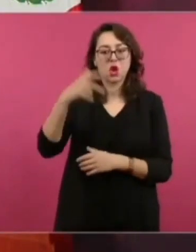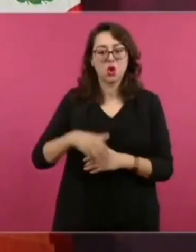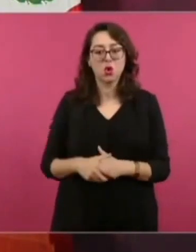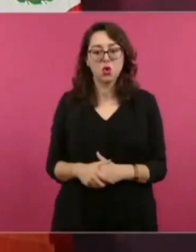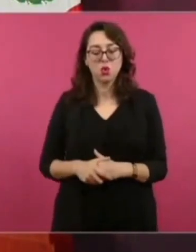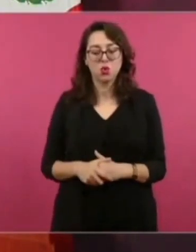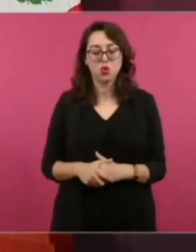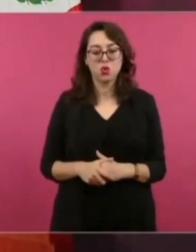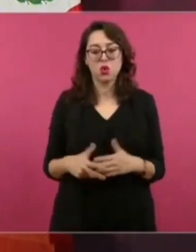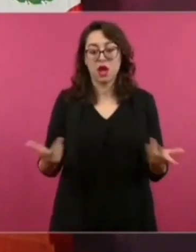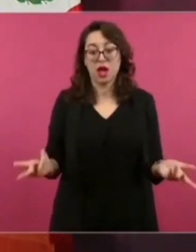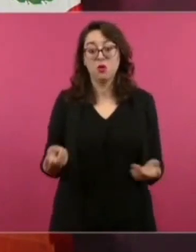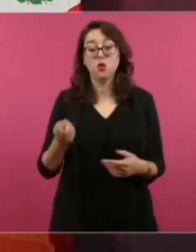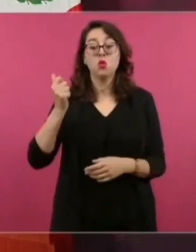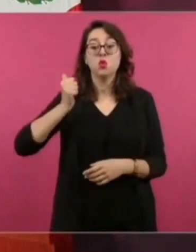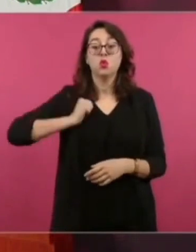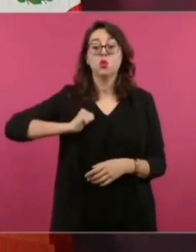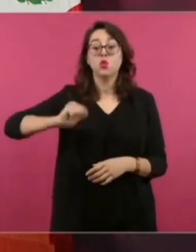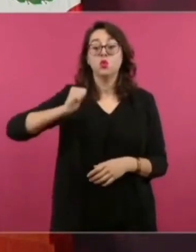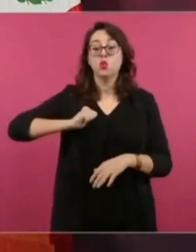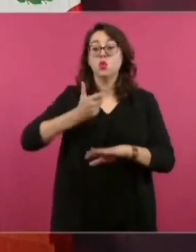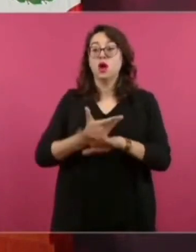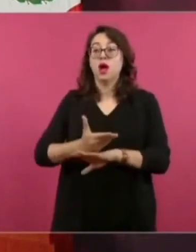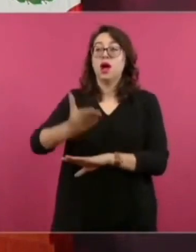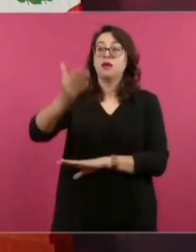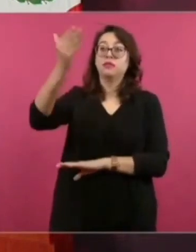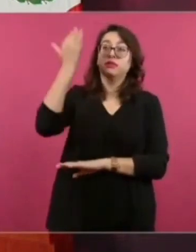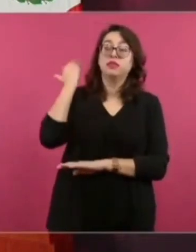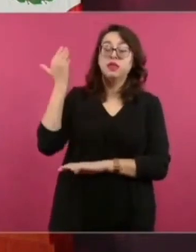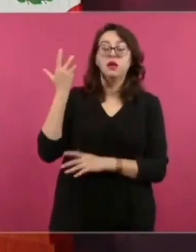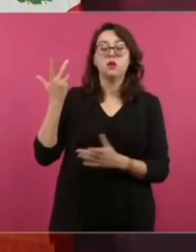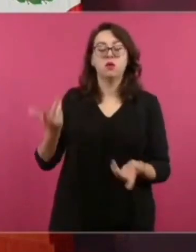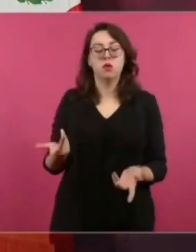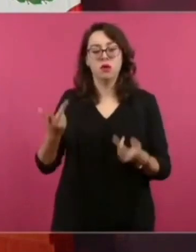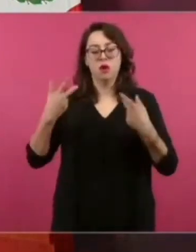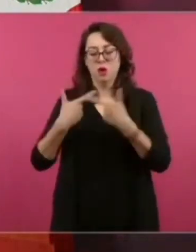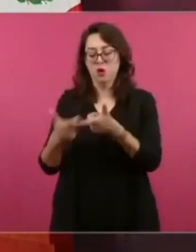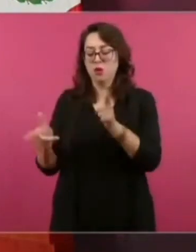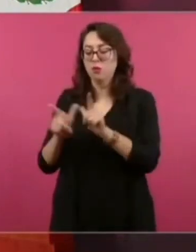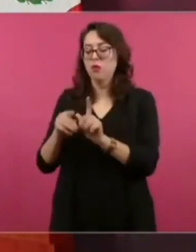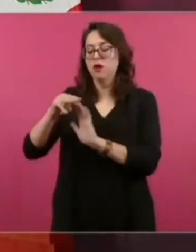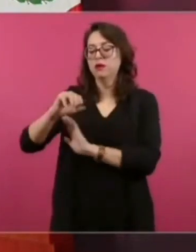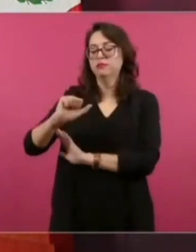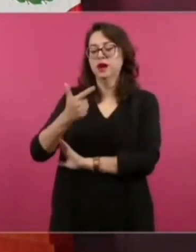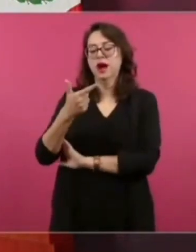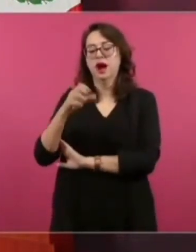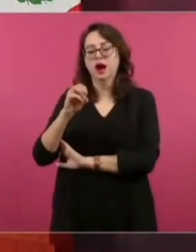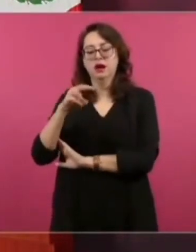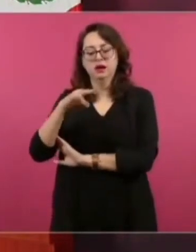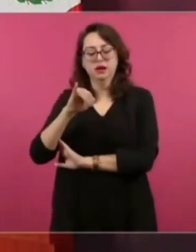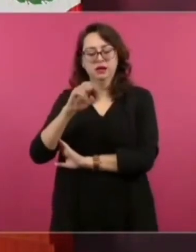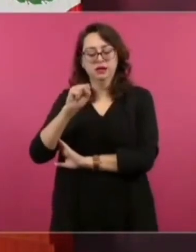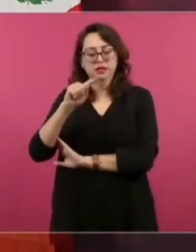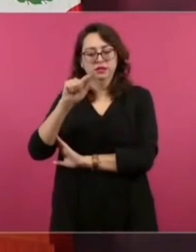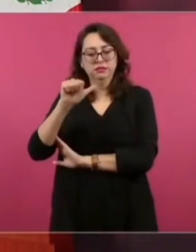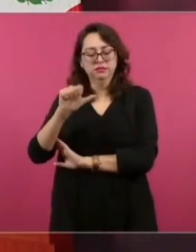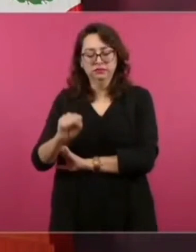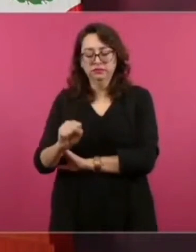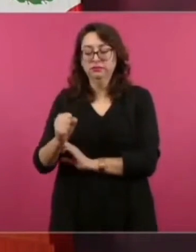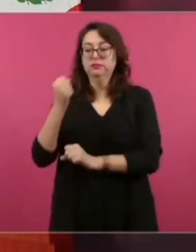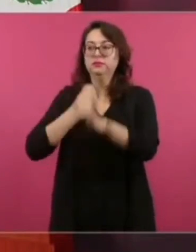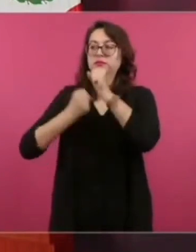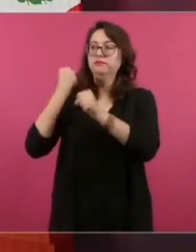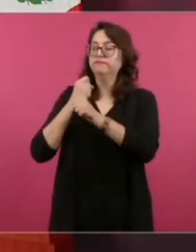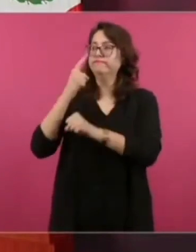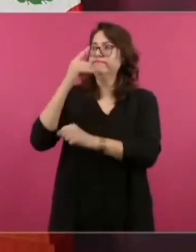los magonistas cuando publicaron en 1906 el Plan Liberal.